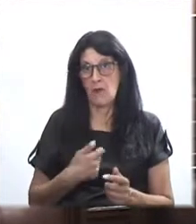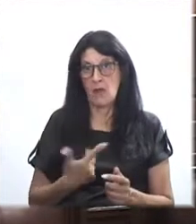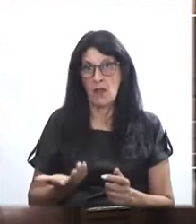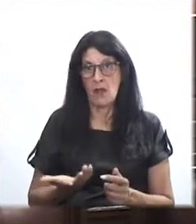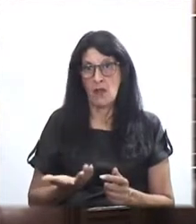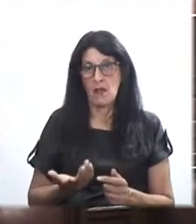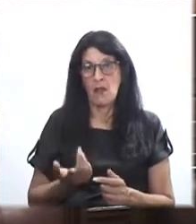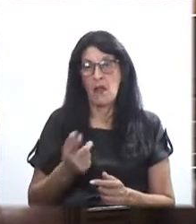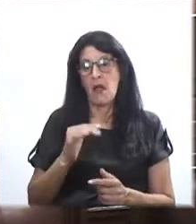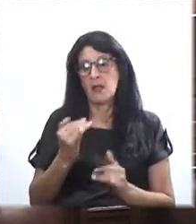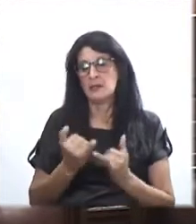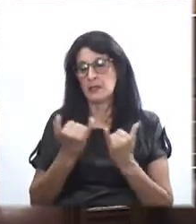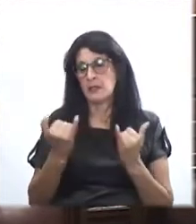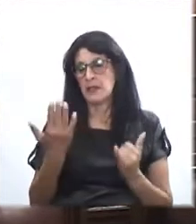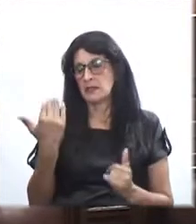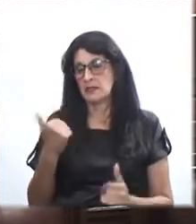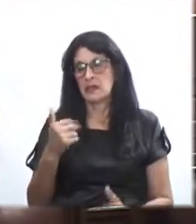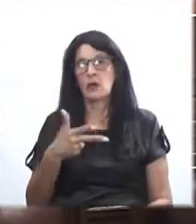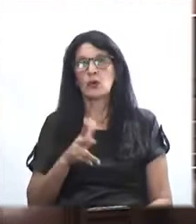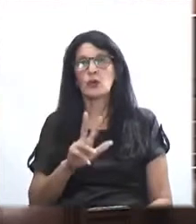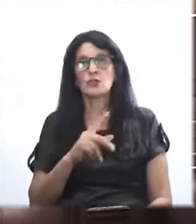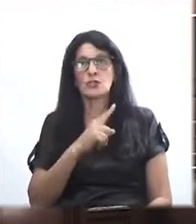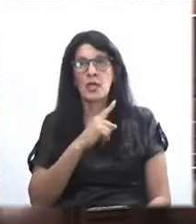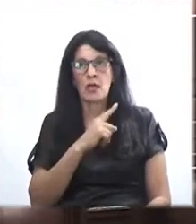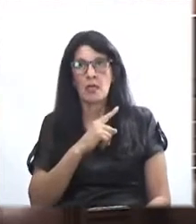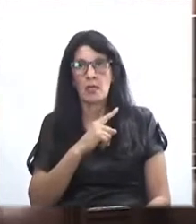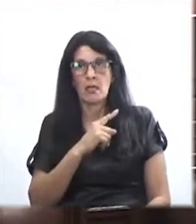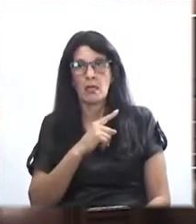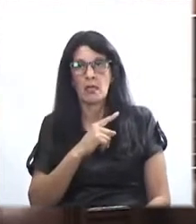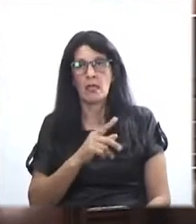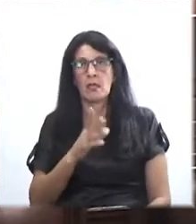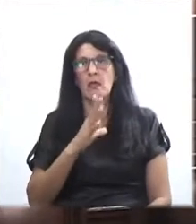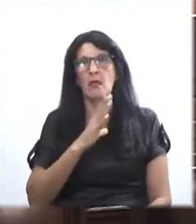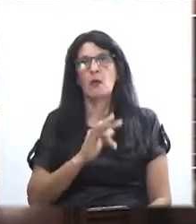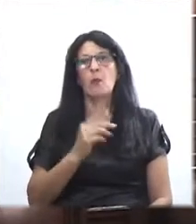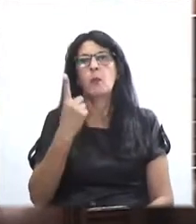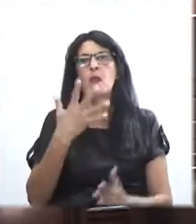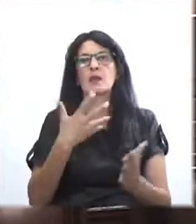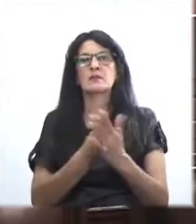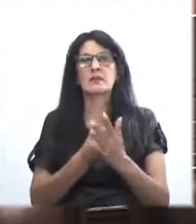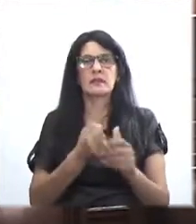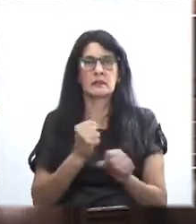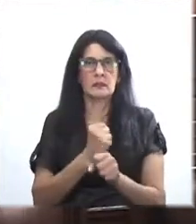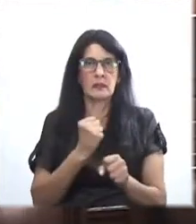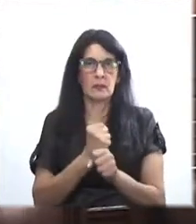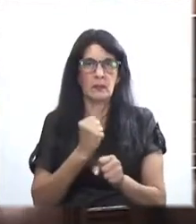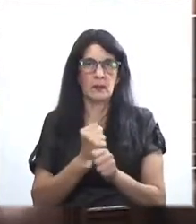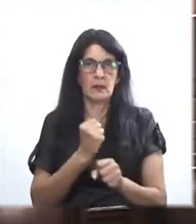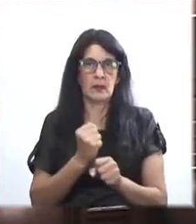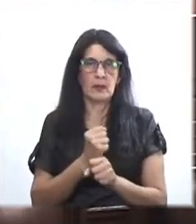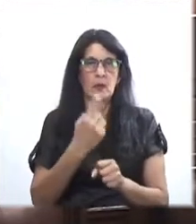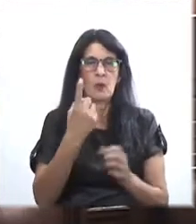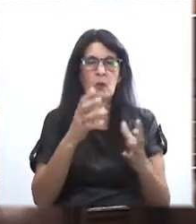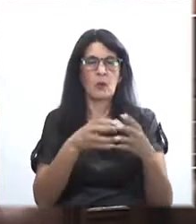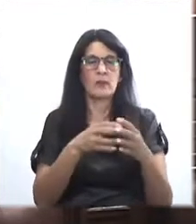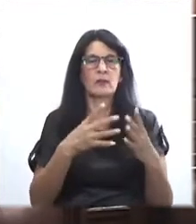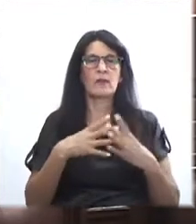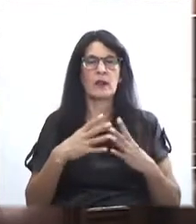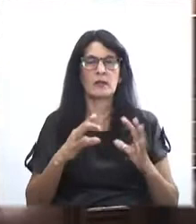días atrás, en Rocha, hubo un accidente laboral en un complejo